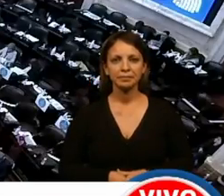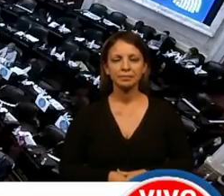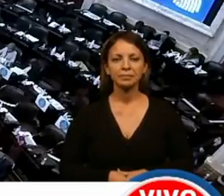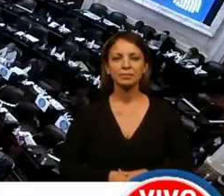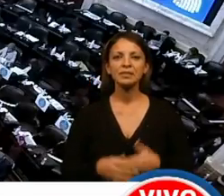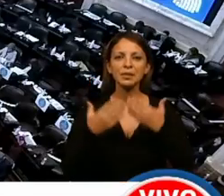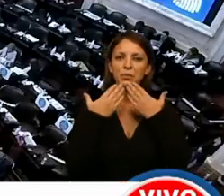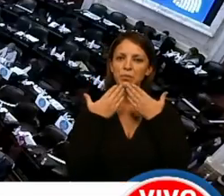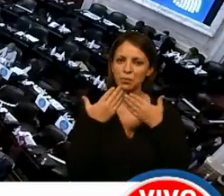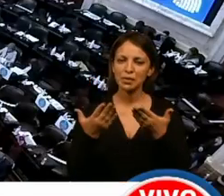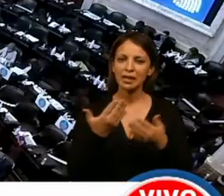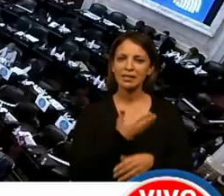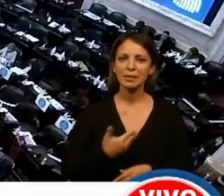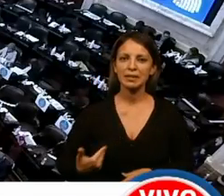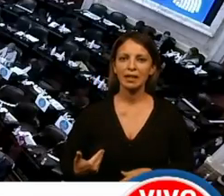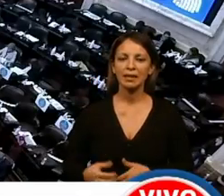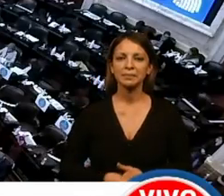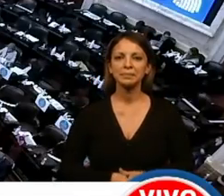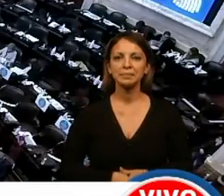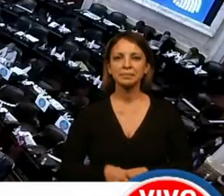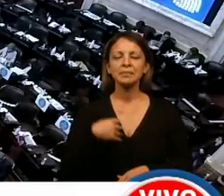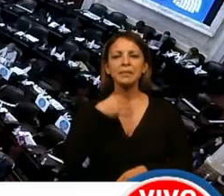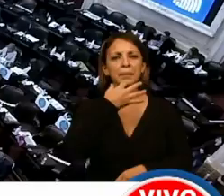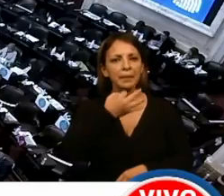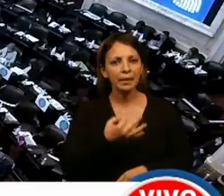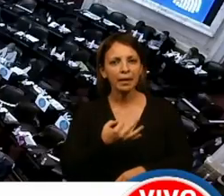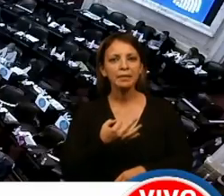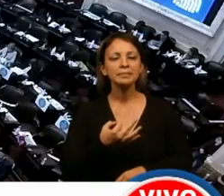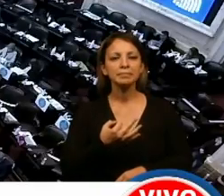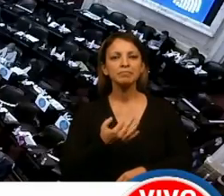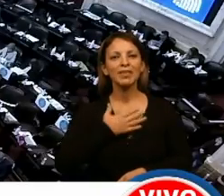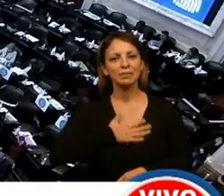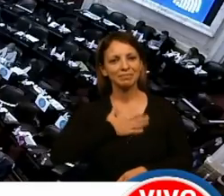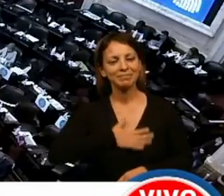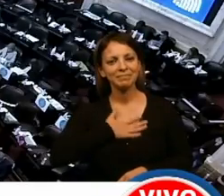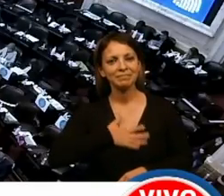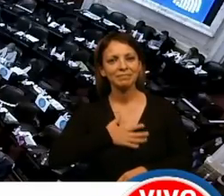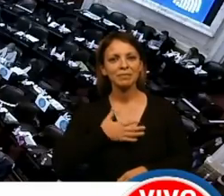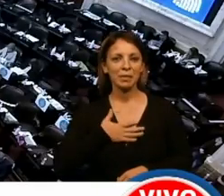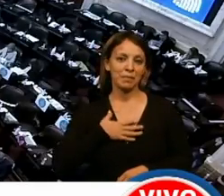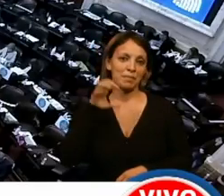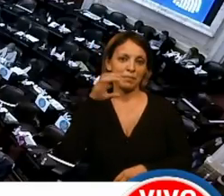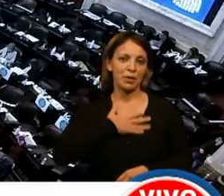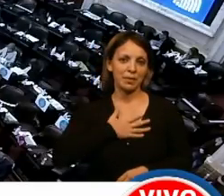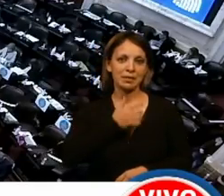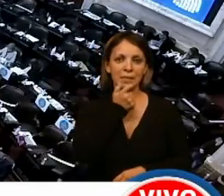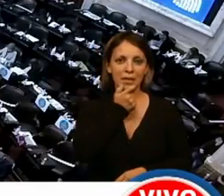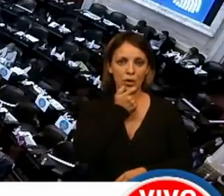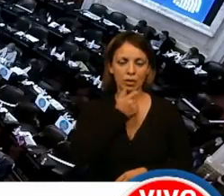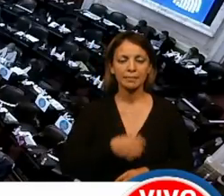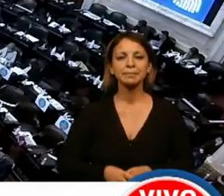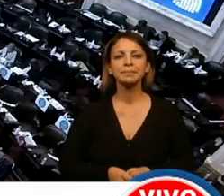gracias señor presidente la verdad que estamos muy contentos porque en mi provincia la provincia de mendoza